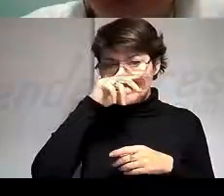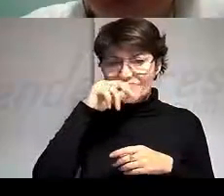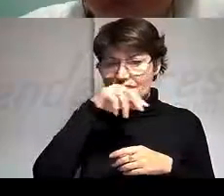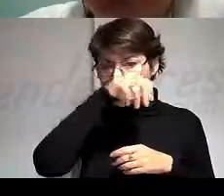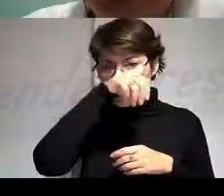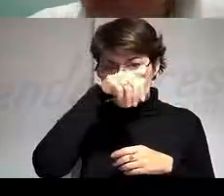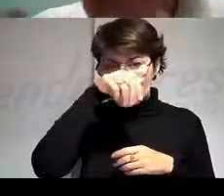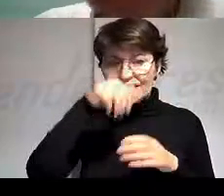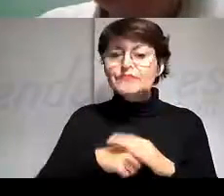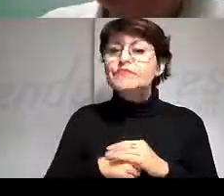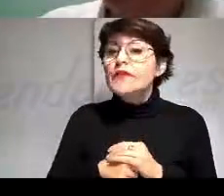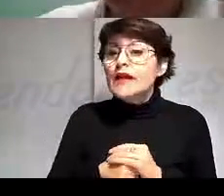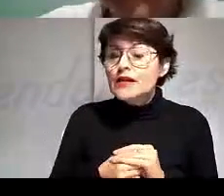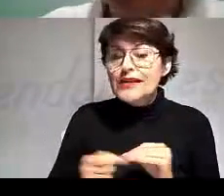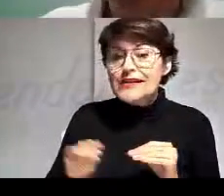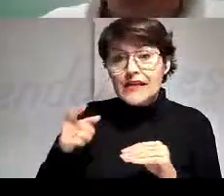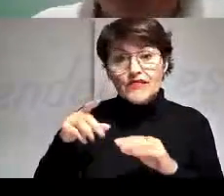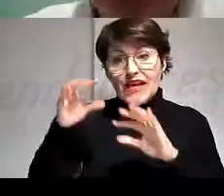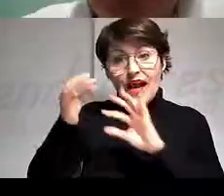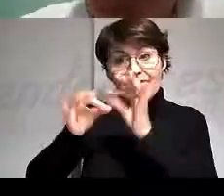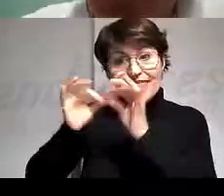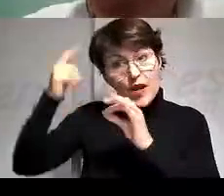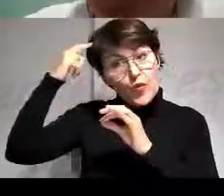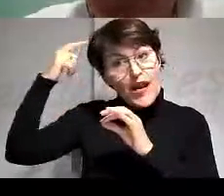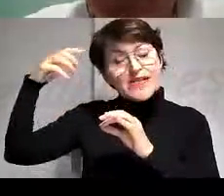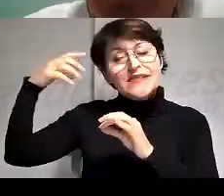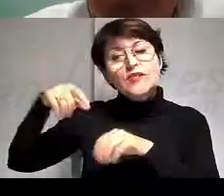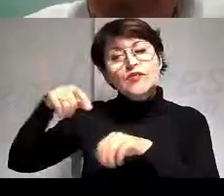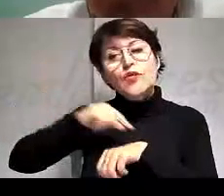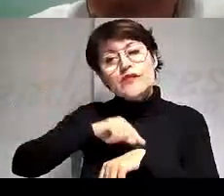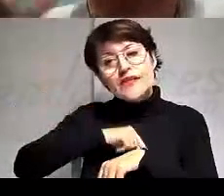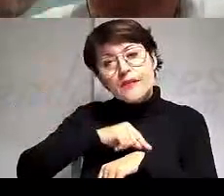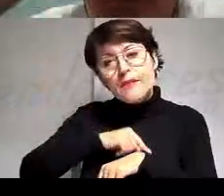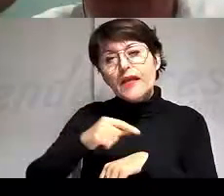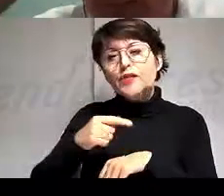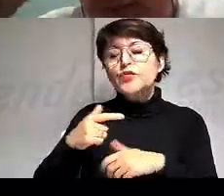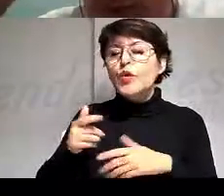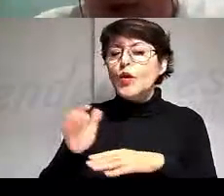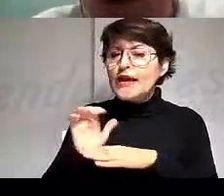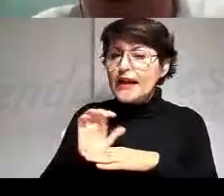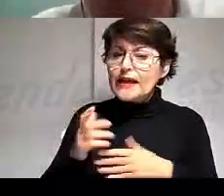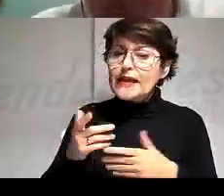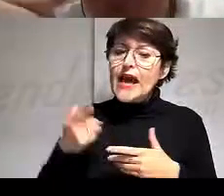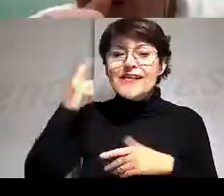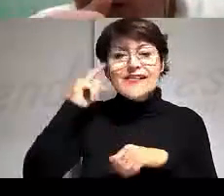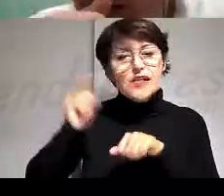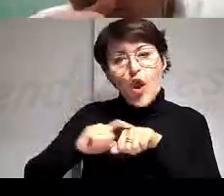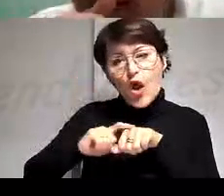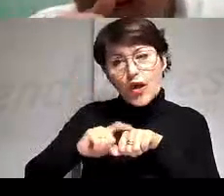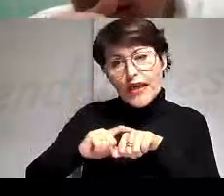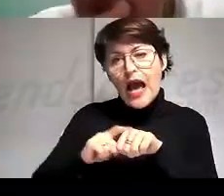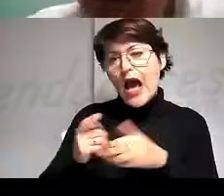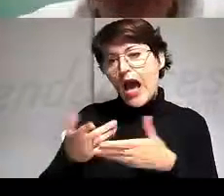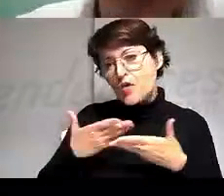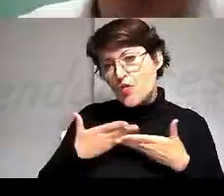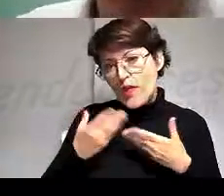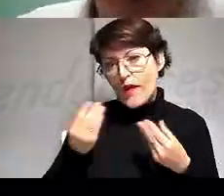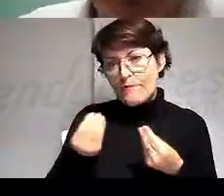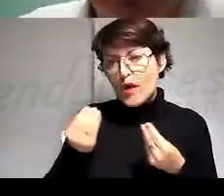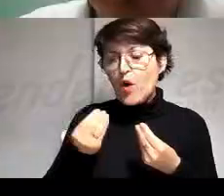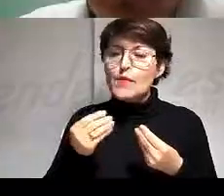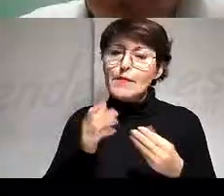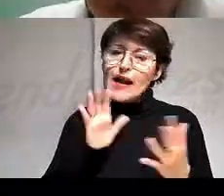neurotransmisores que están muy implicados en el estado anímico de la persona, en las energías psicológicas, sobre todo a la hora de afrontar el